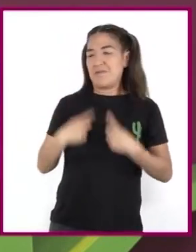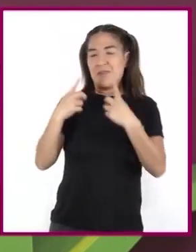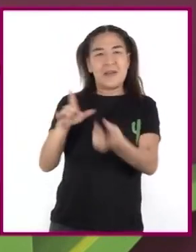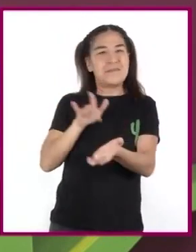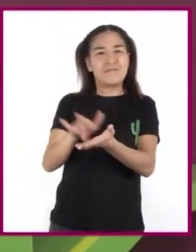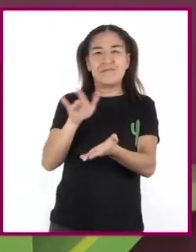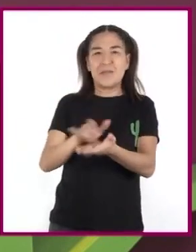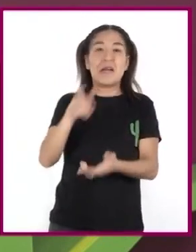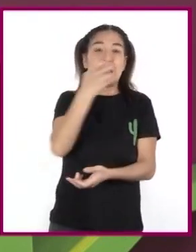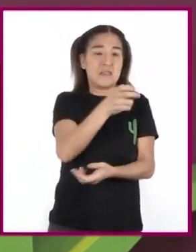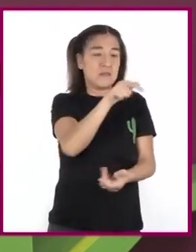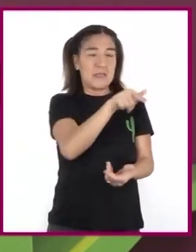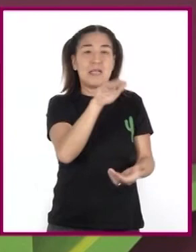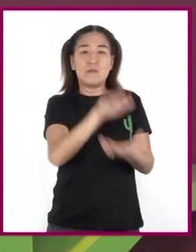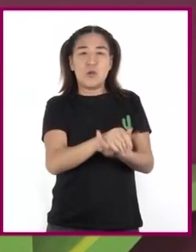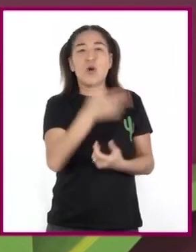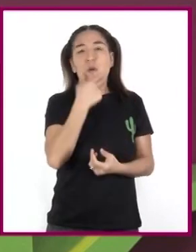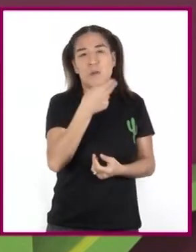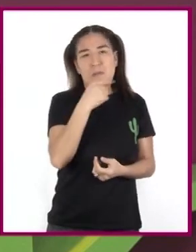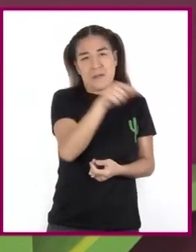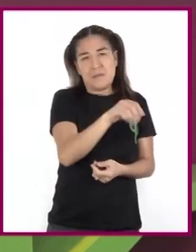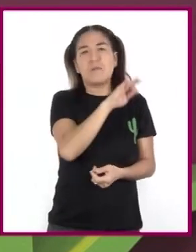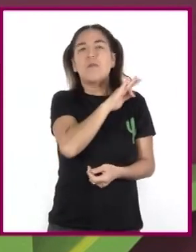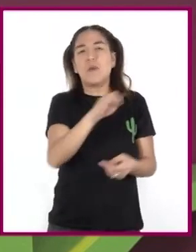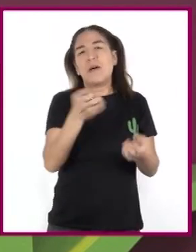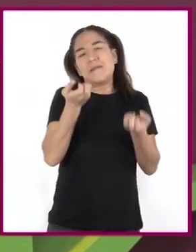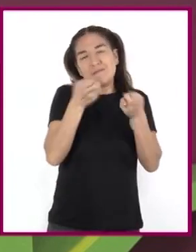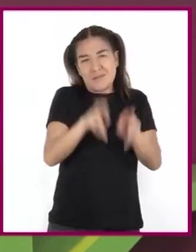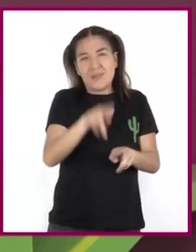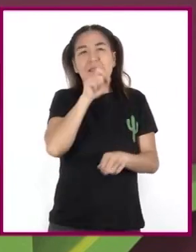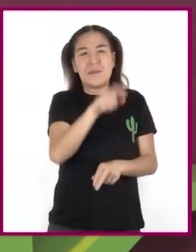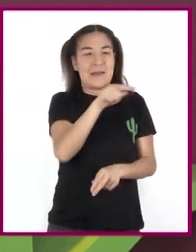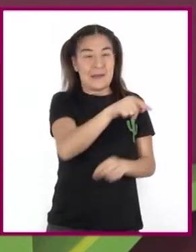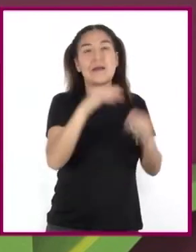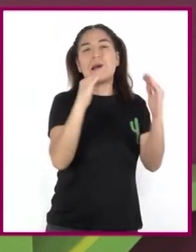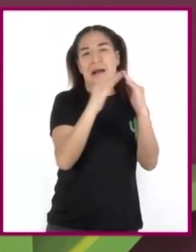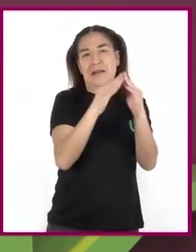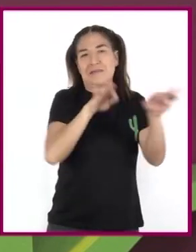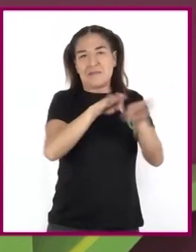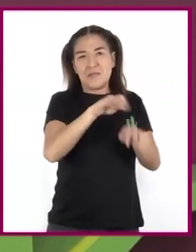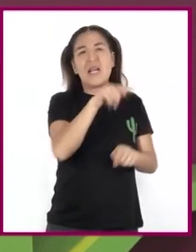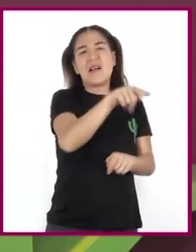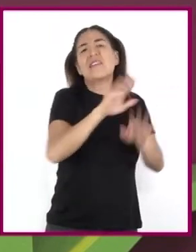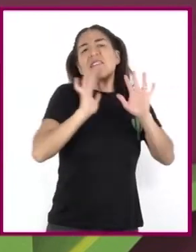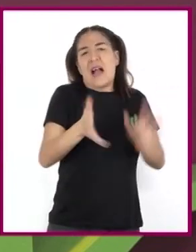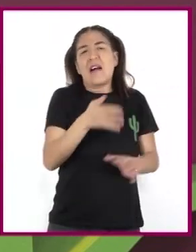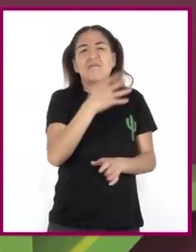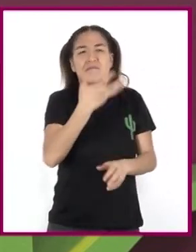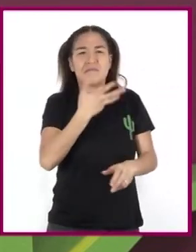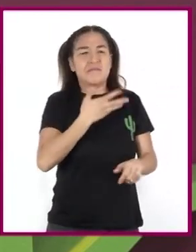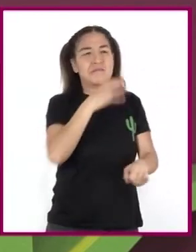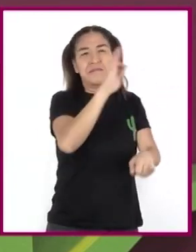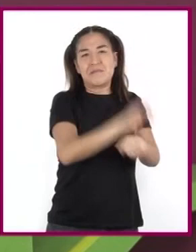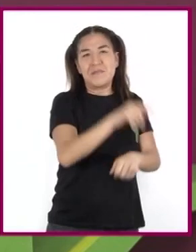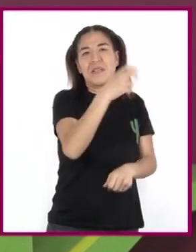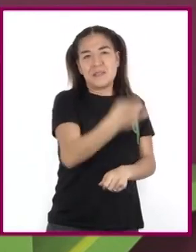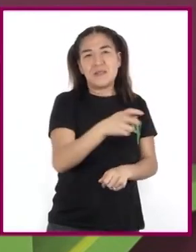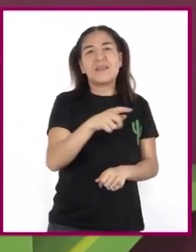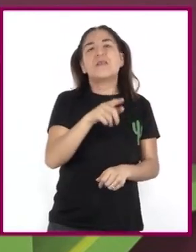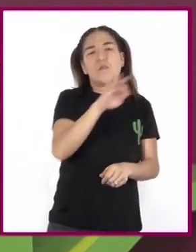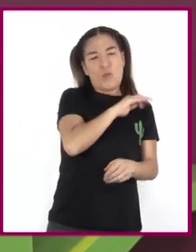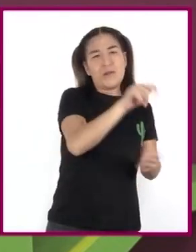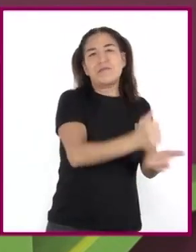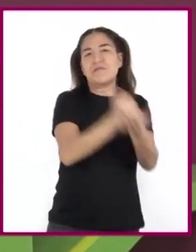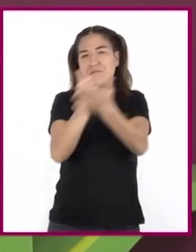consideraba que sus esposos y concubinos, al ser los proveedores de la familia, ya tenían esta protección y la podían extender